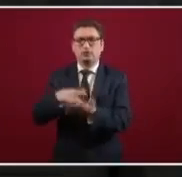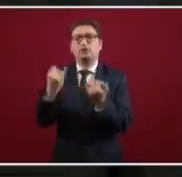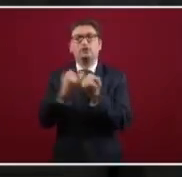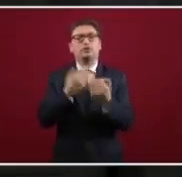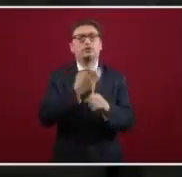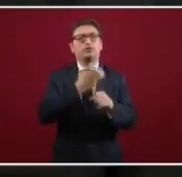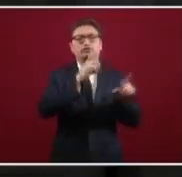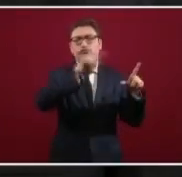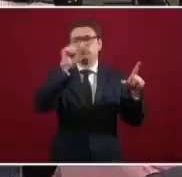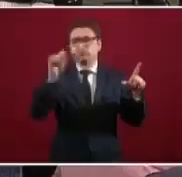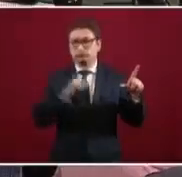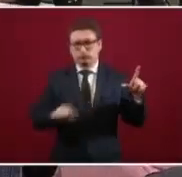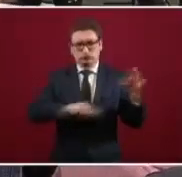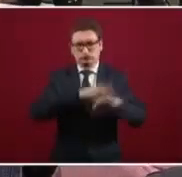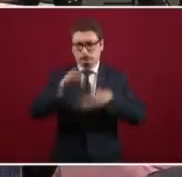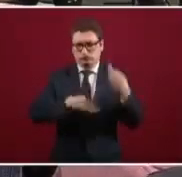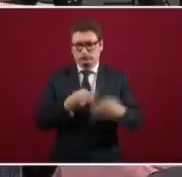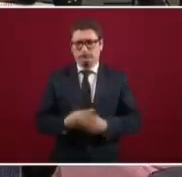todos los extras